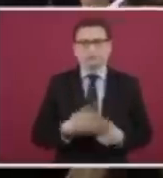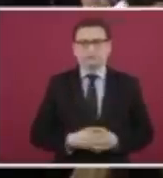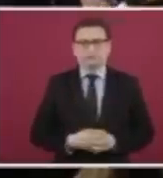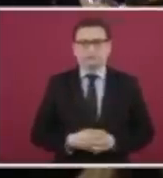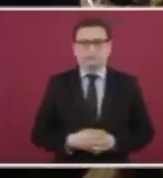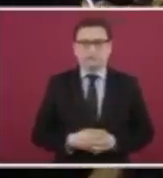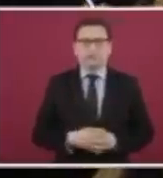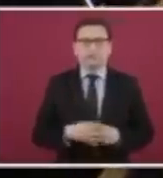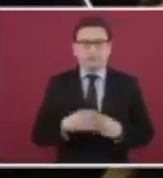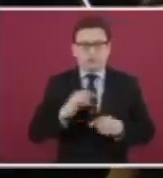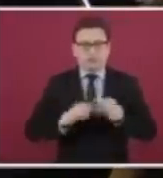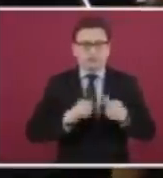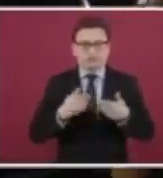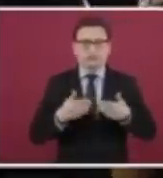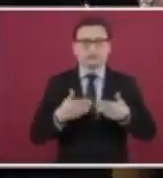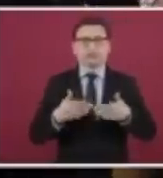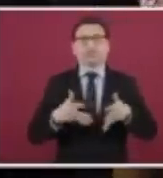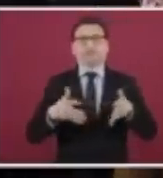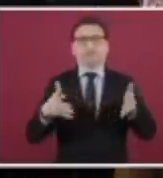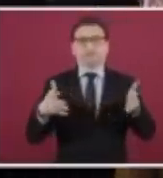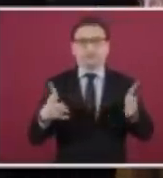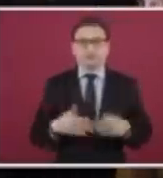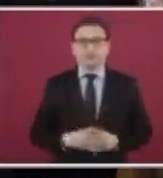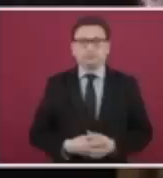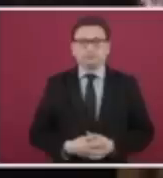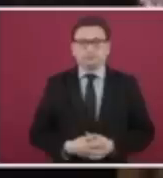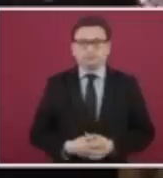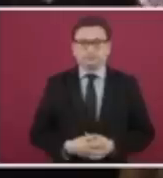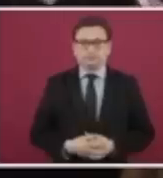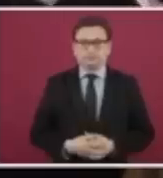Ya se habla de